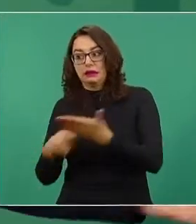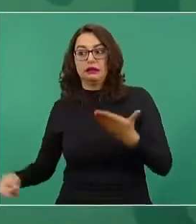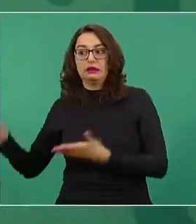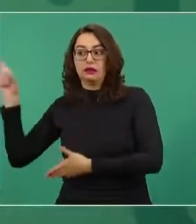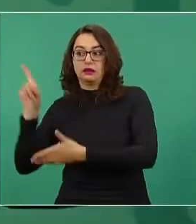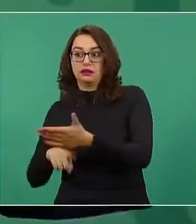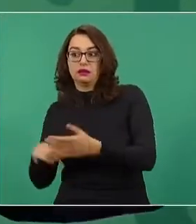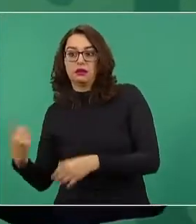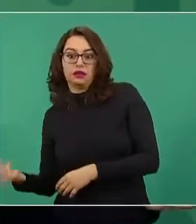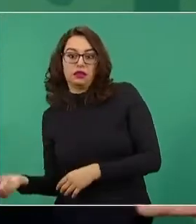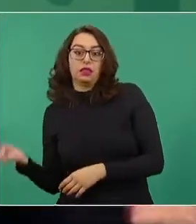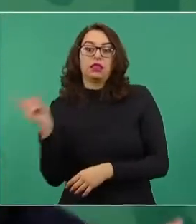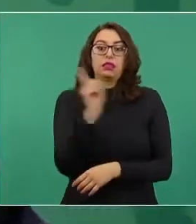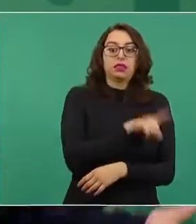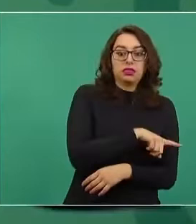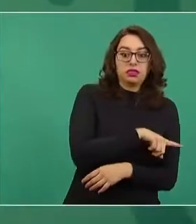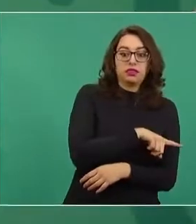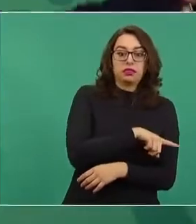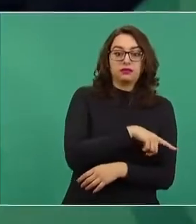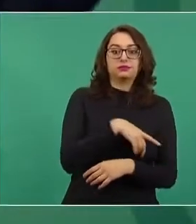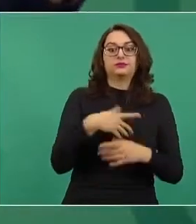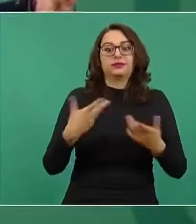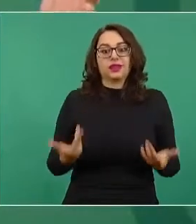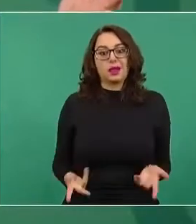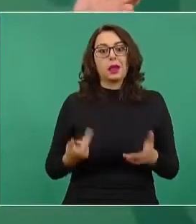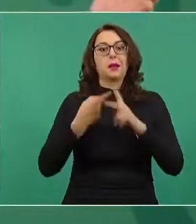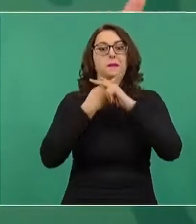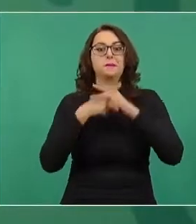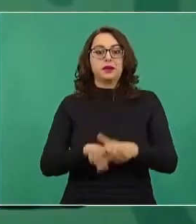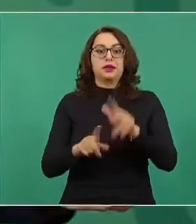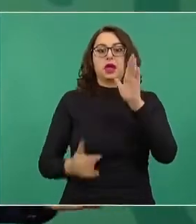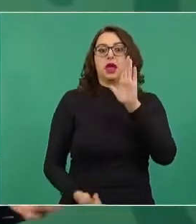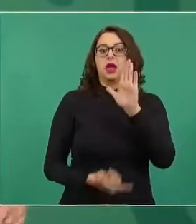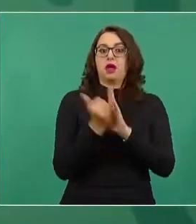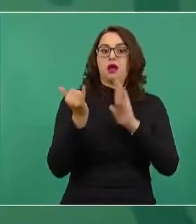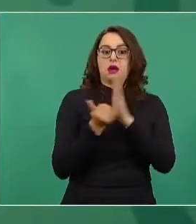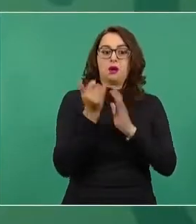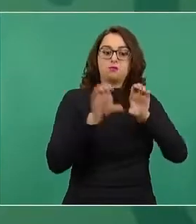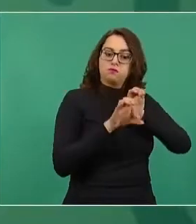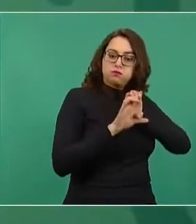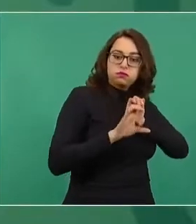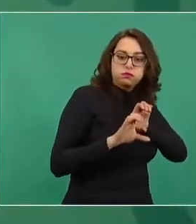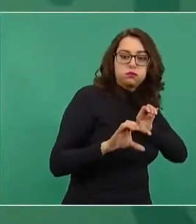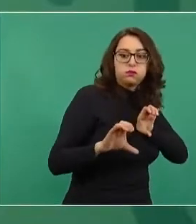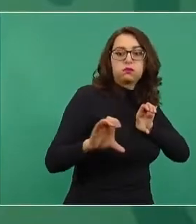y de ahí surgen los famosos gasoductos,